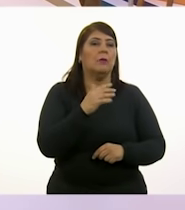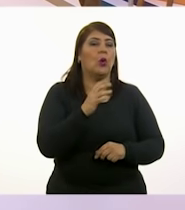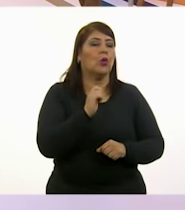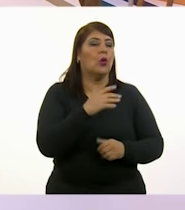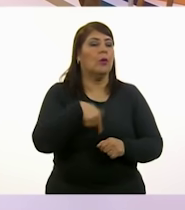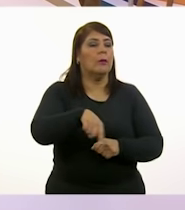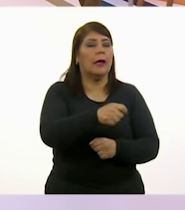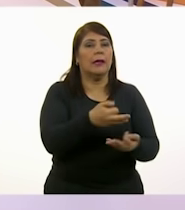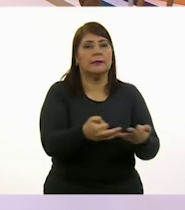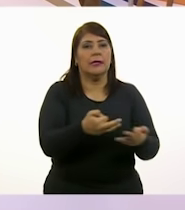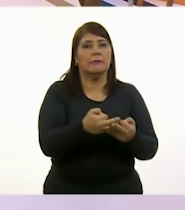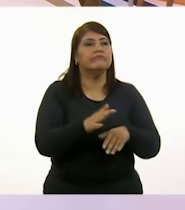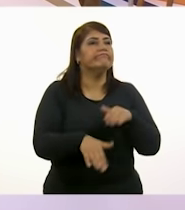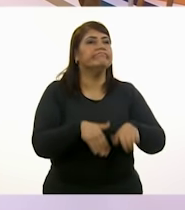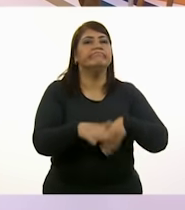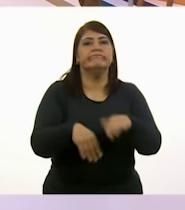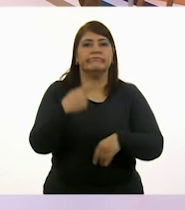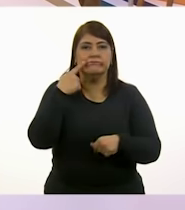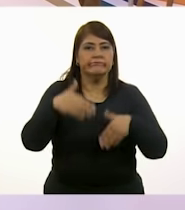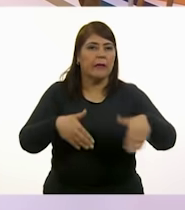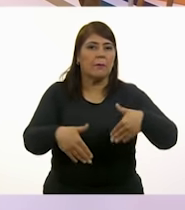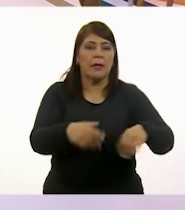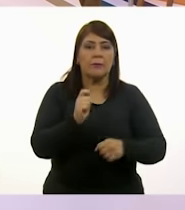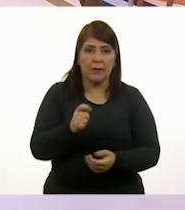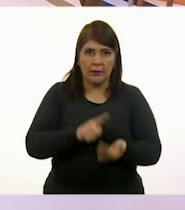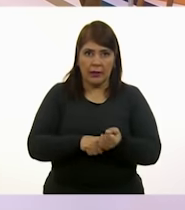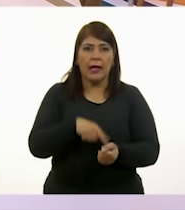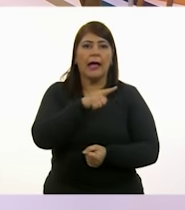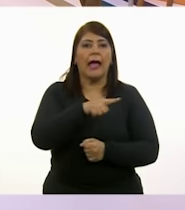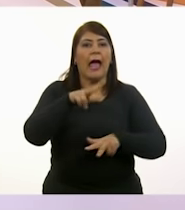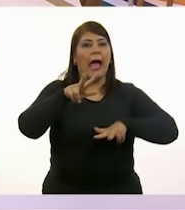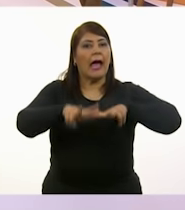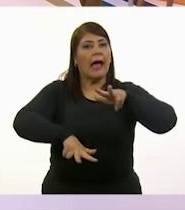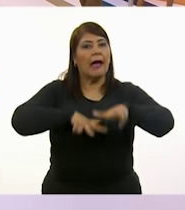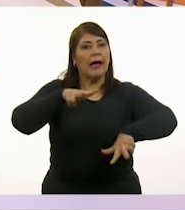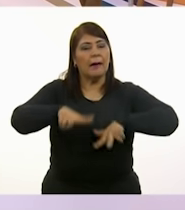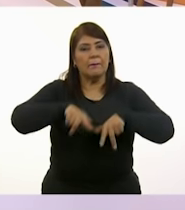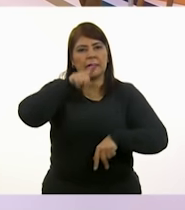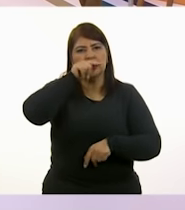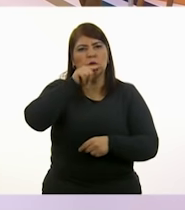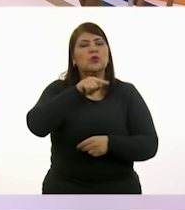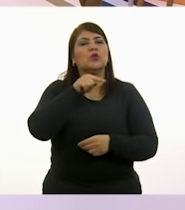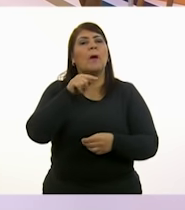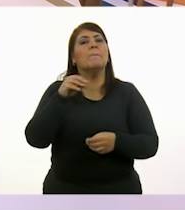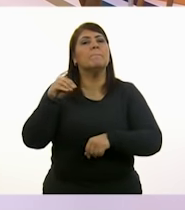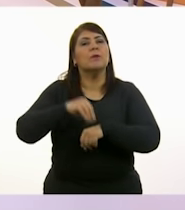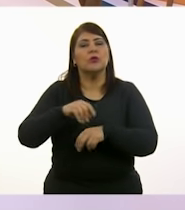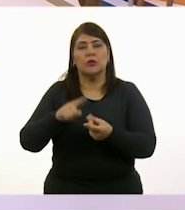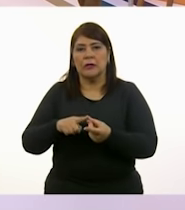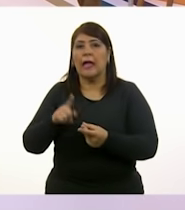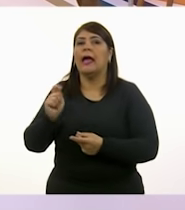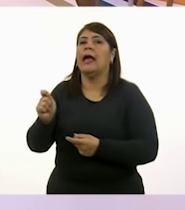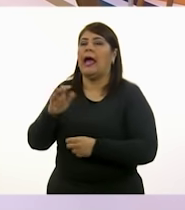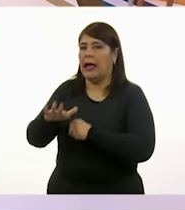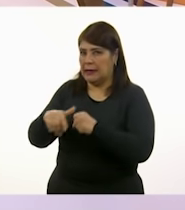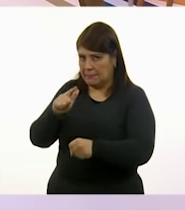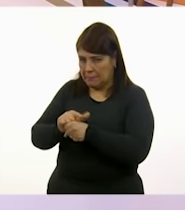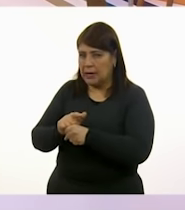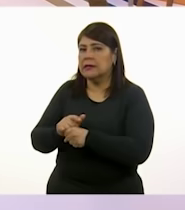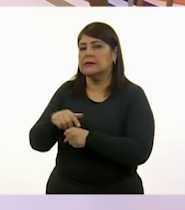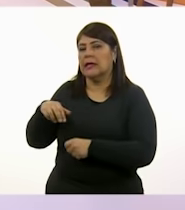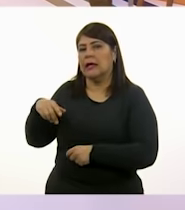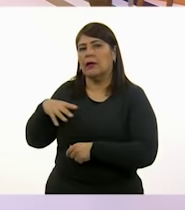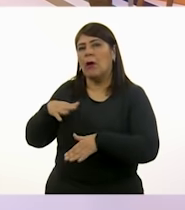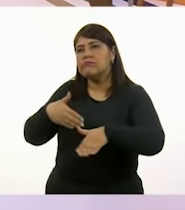avestruz ¿Dónde colocaríamos esa avestruz, Pepe? Pues el avestruz la colocamos en los animales que caminan Así es, Pepe, muy bien